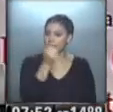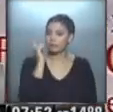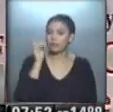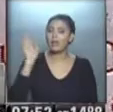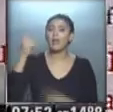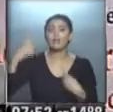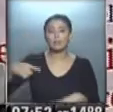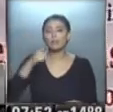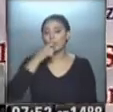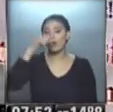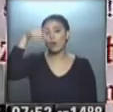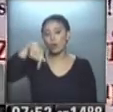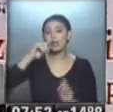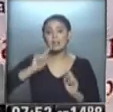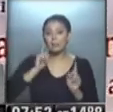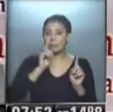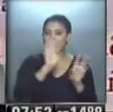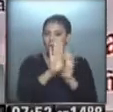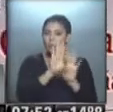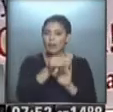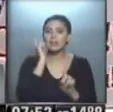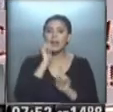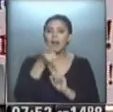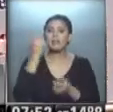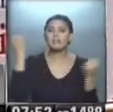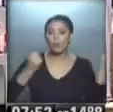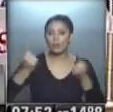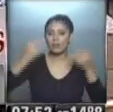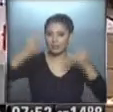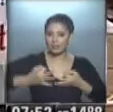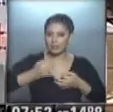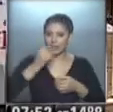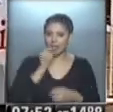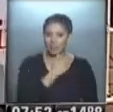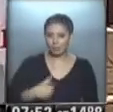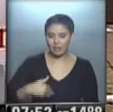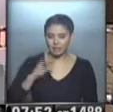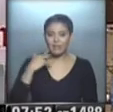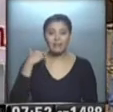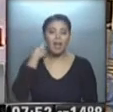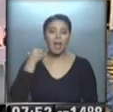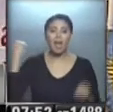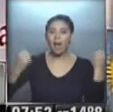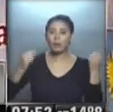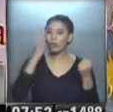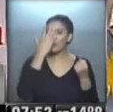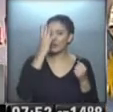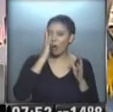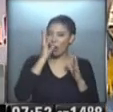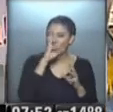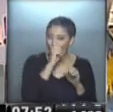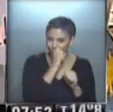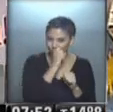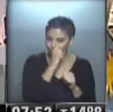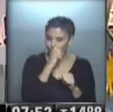permanentemente, como lo harán a partir de estas primeras horas de la mañana, los autos de la seguridad presidencial, estos autos polarizados que